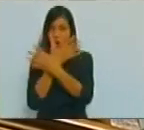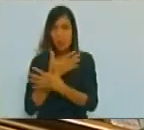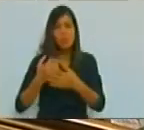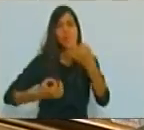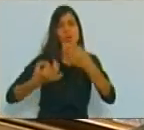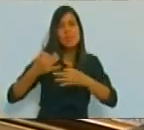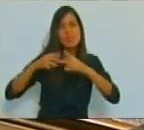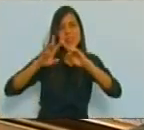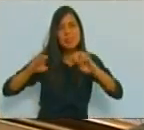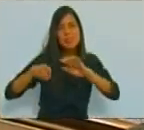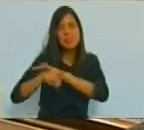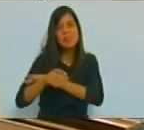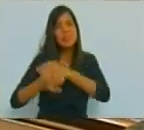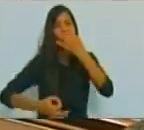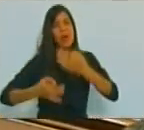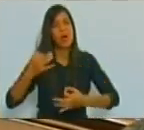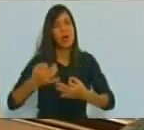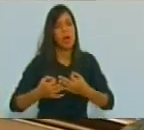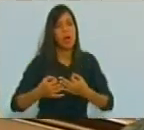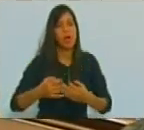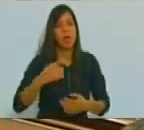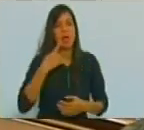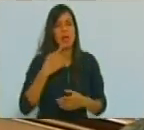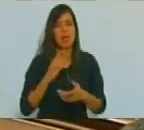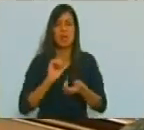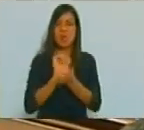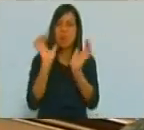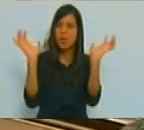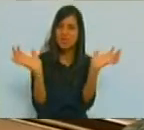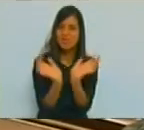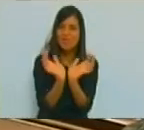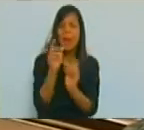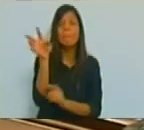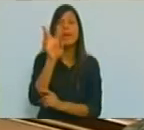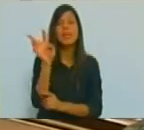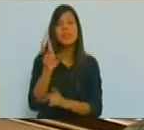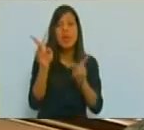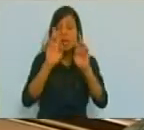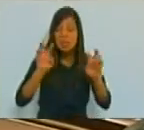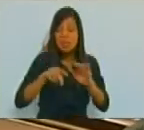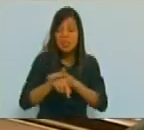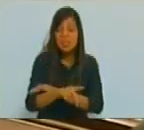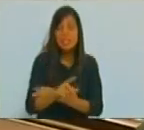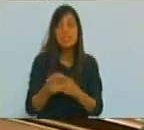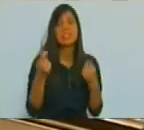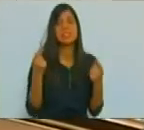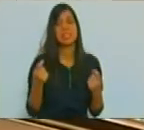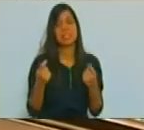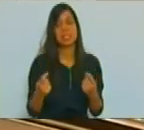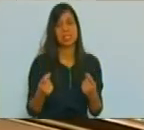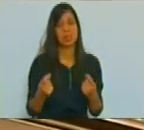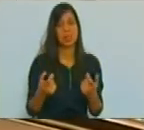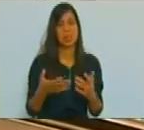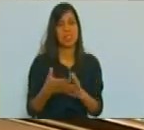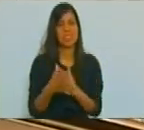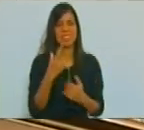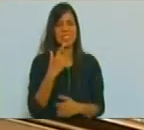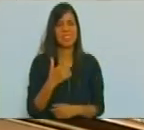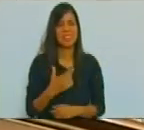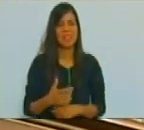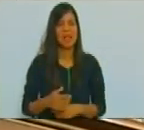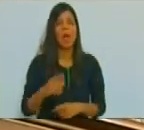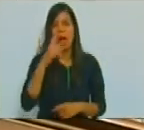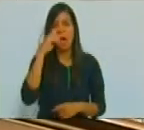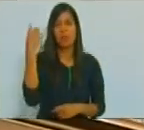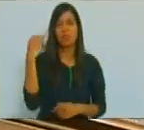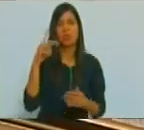naciones unidas en la lucha contra el narcotráfico donde el venezuela no tiene ninguna incidencia establece que desde